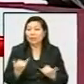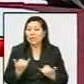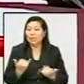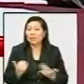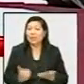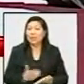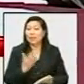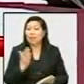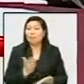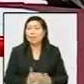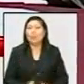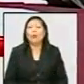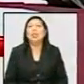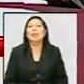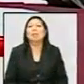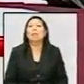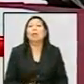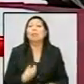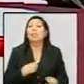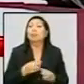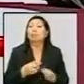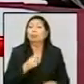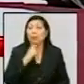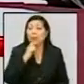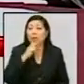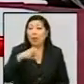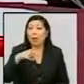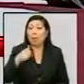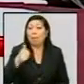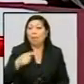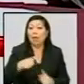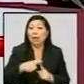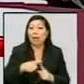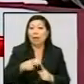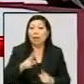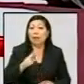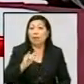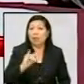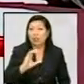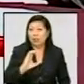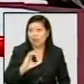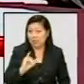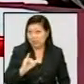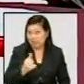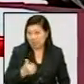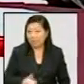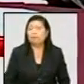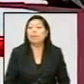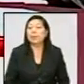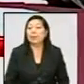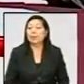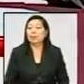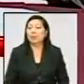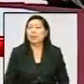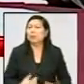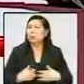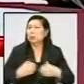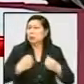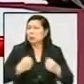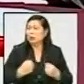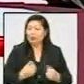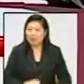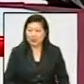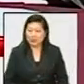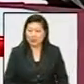este problema. Y como lo ha explicado bien la señora Patricia, es un capricho